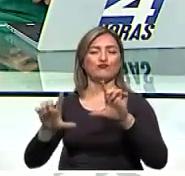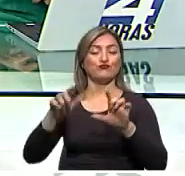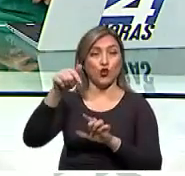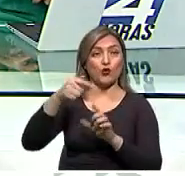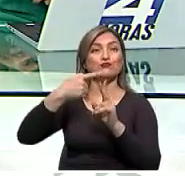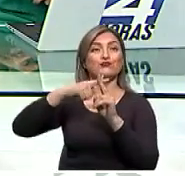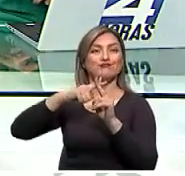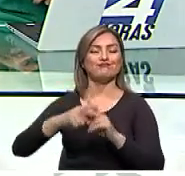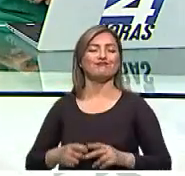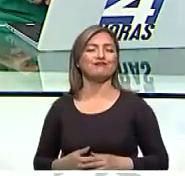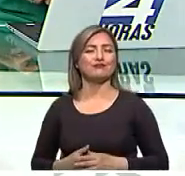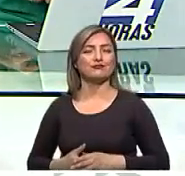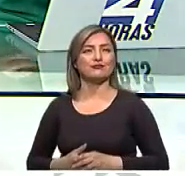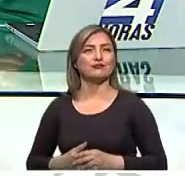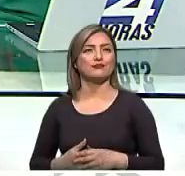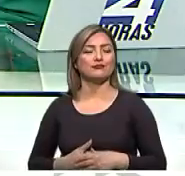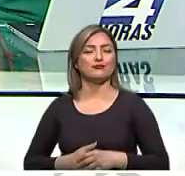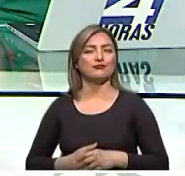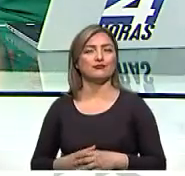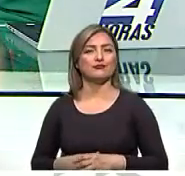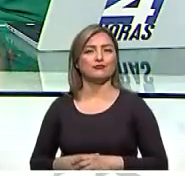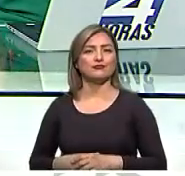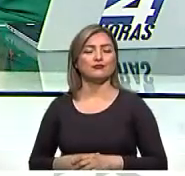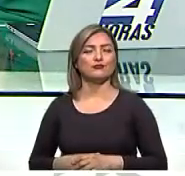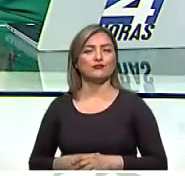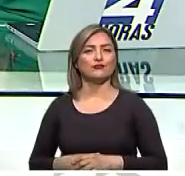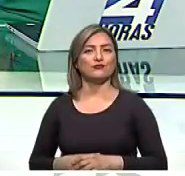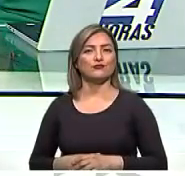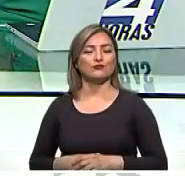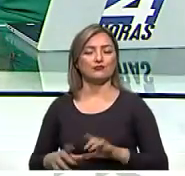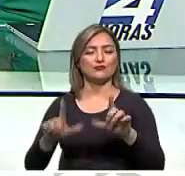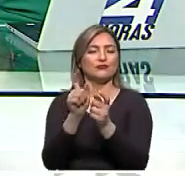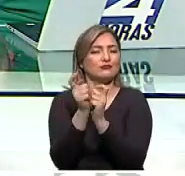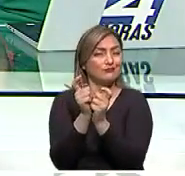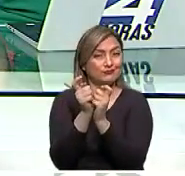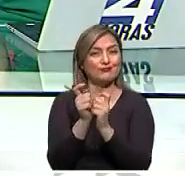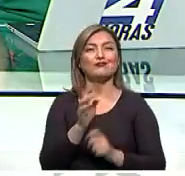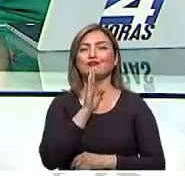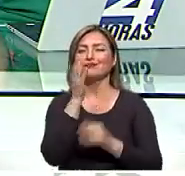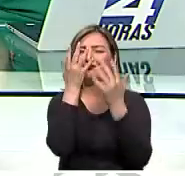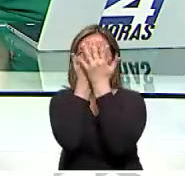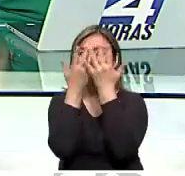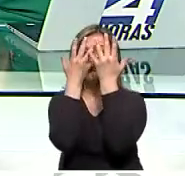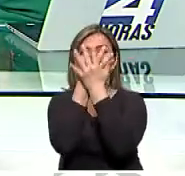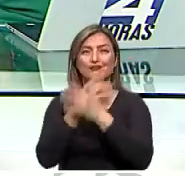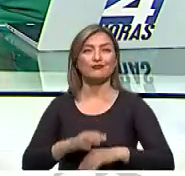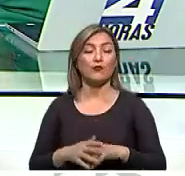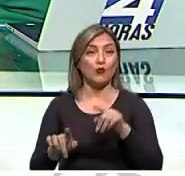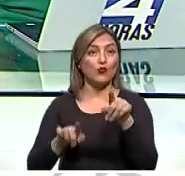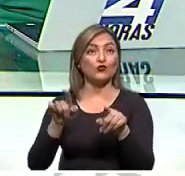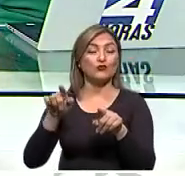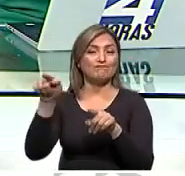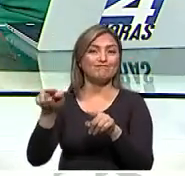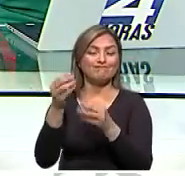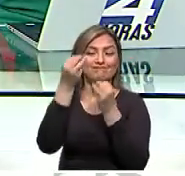hoy empieza a regir en la capital. Claro, porque siempre que hay un cambio en la restricción, obviamente hay confusión, también muchas personas tal vez no